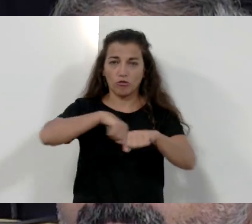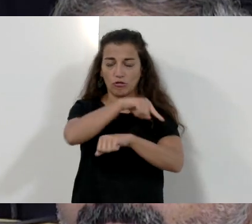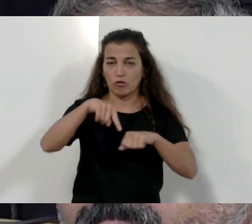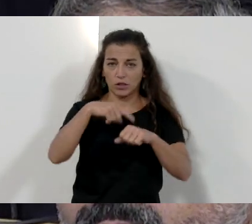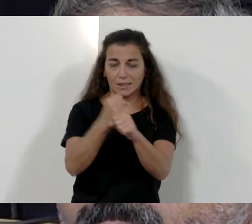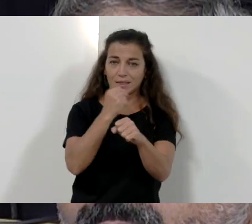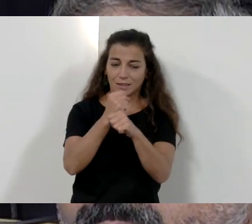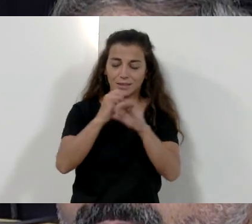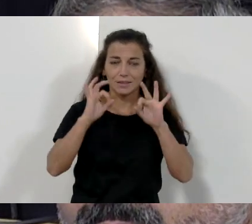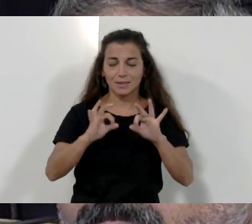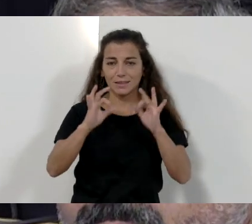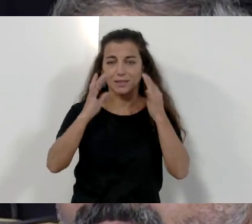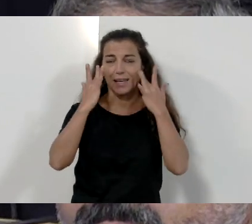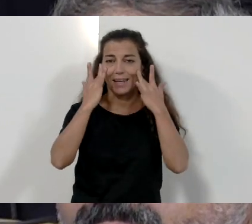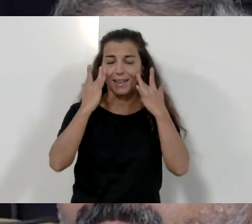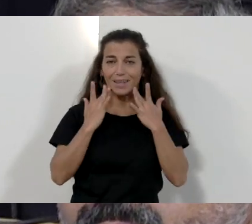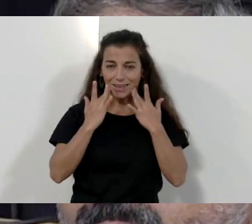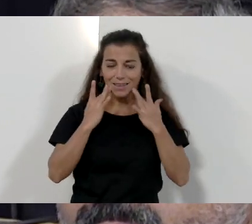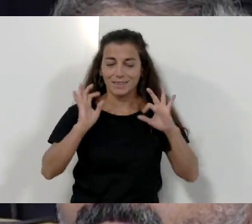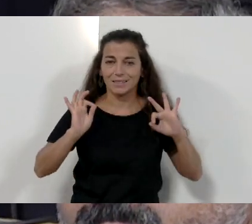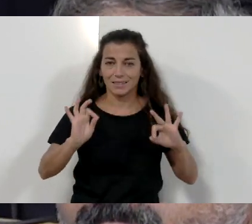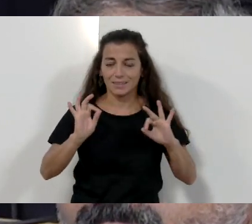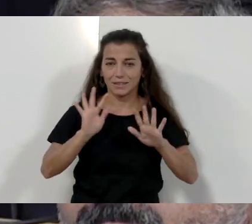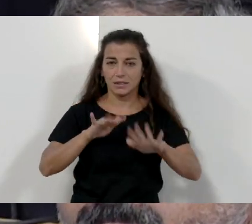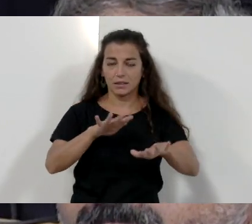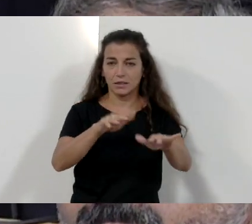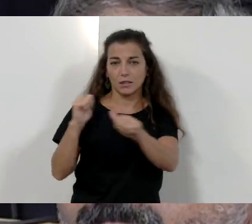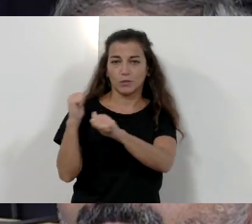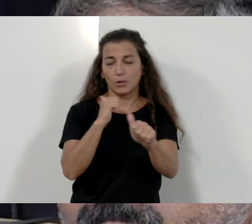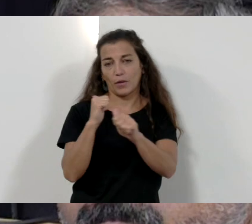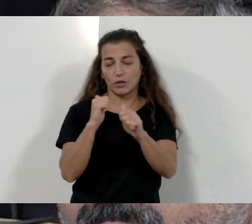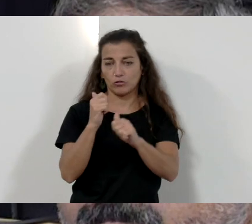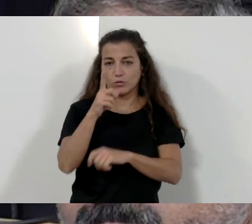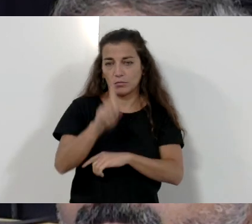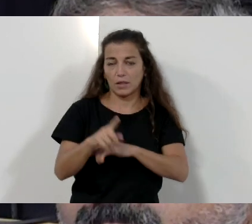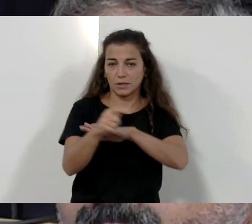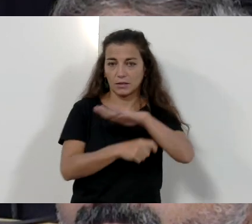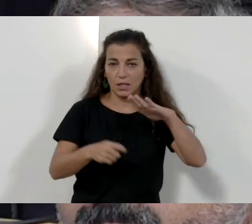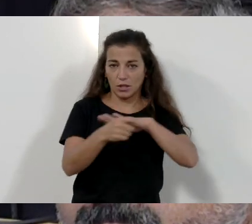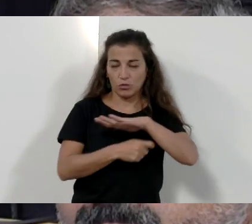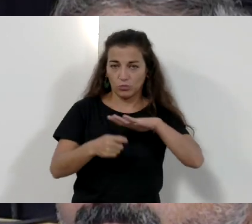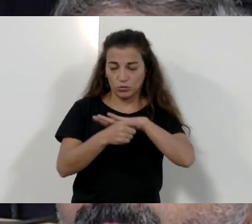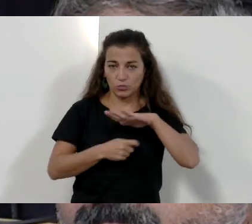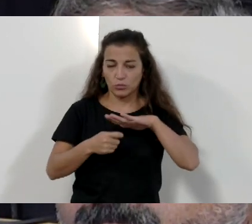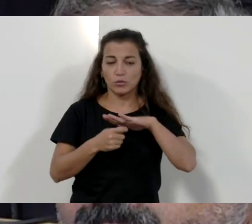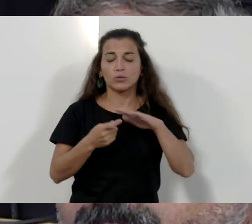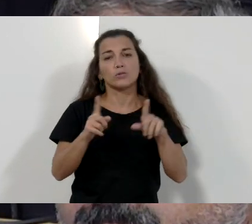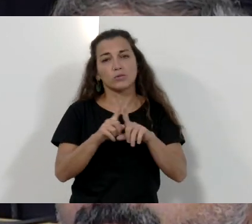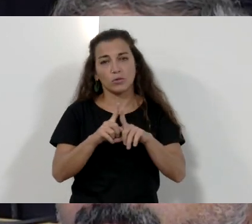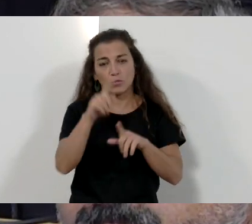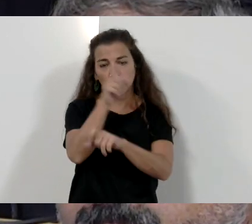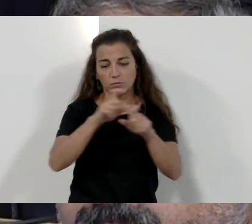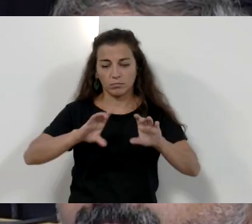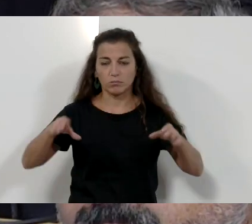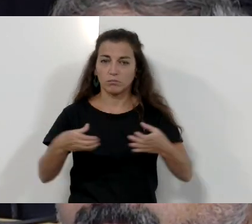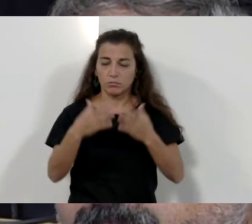cera de la procesión de agosto, las dos. Bueno, creemos que, bueno, que en